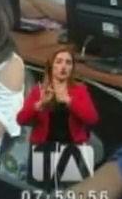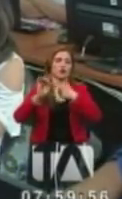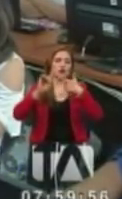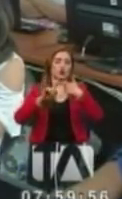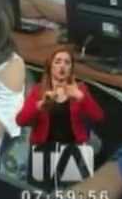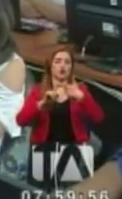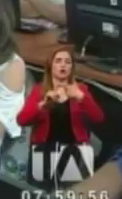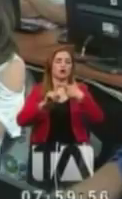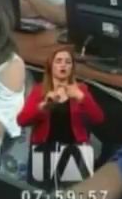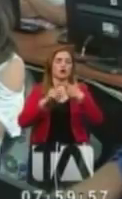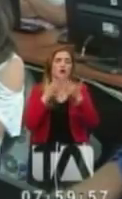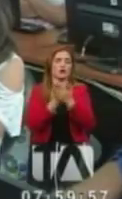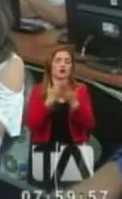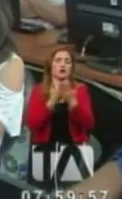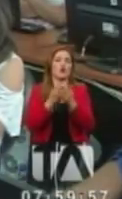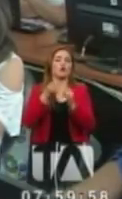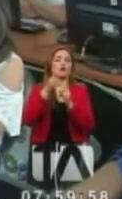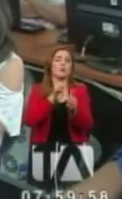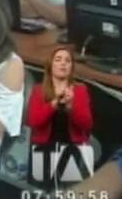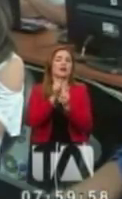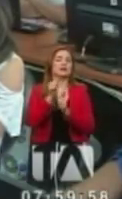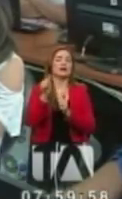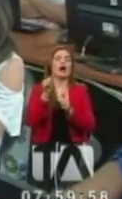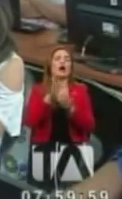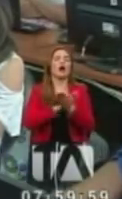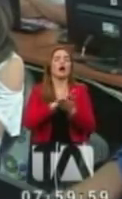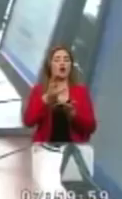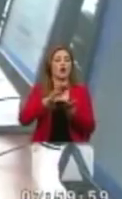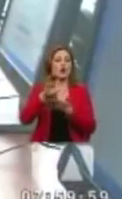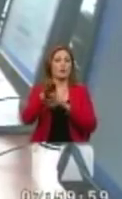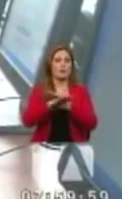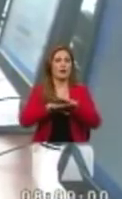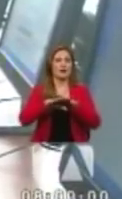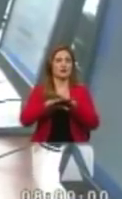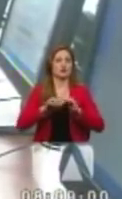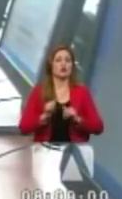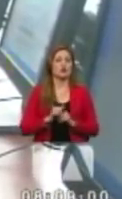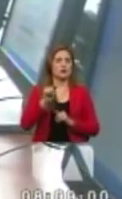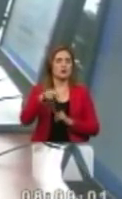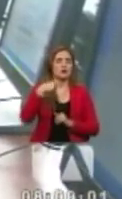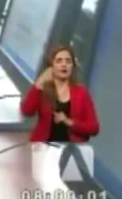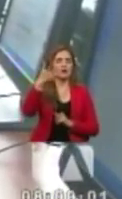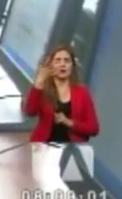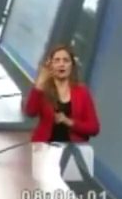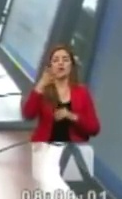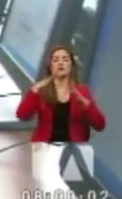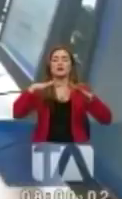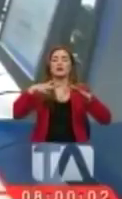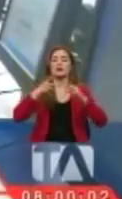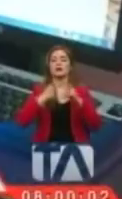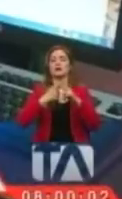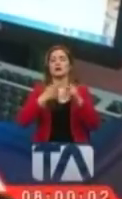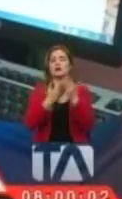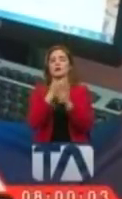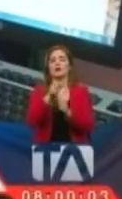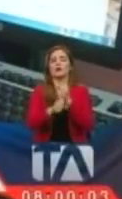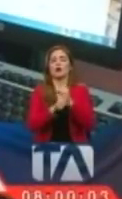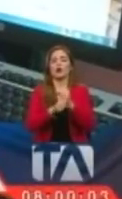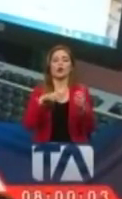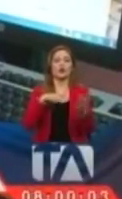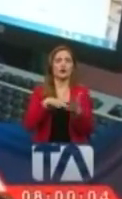y tienen que presentar pase de año hasta décimo de básica el próximo 15 de septiembre iniciará un nuevo año escolar